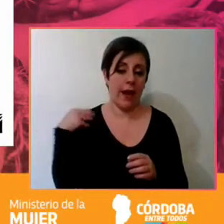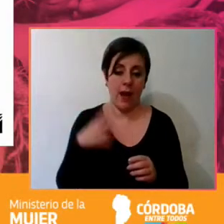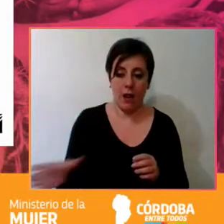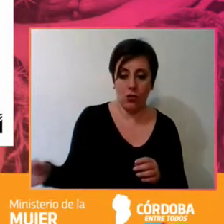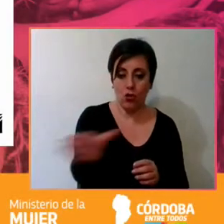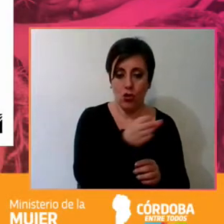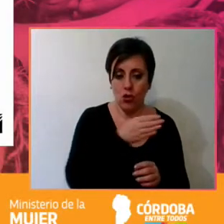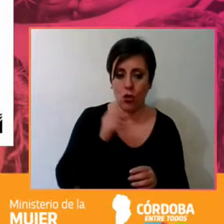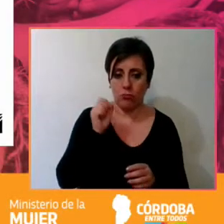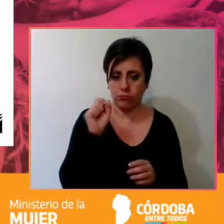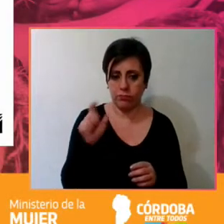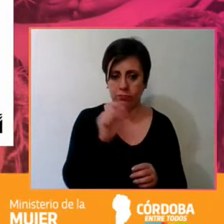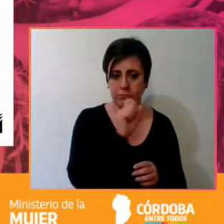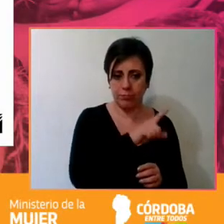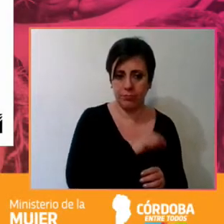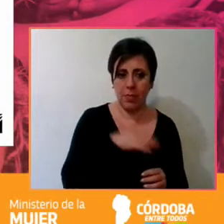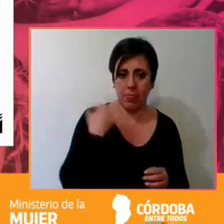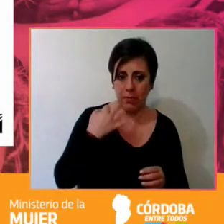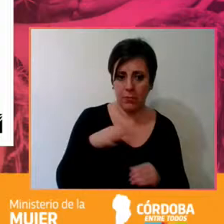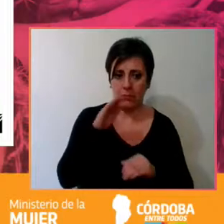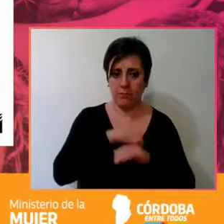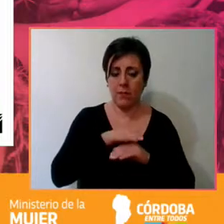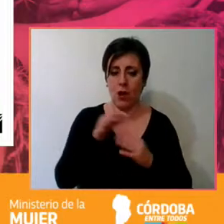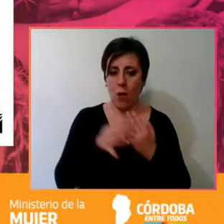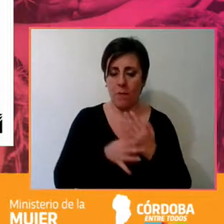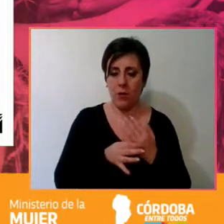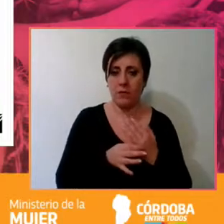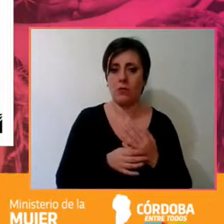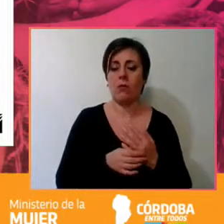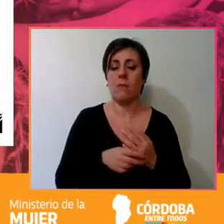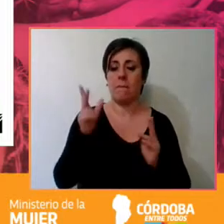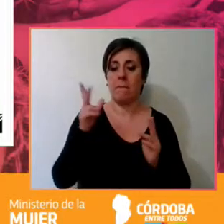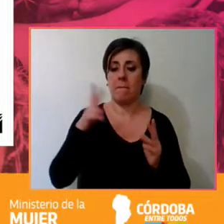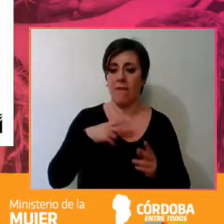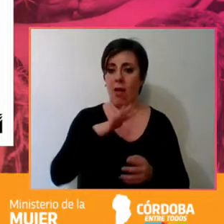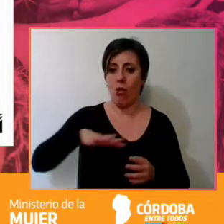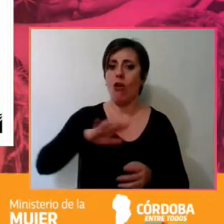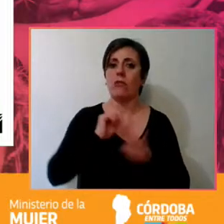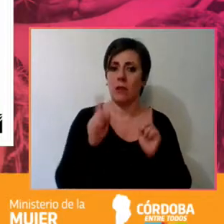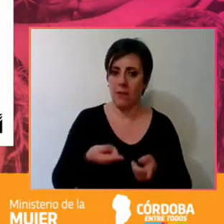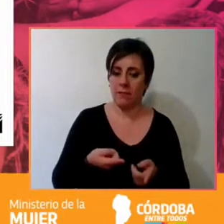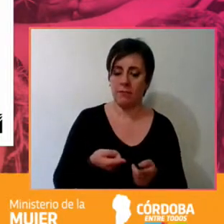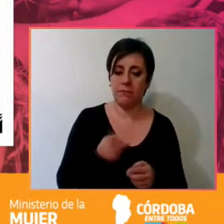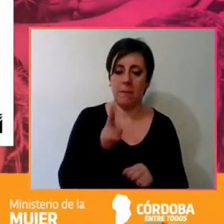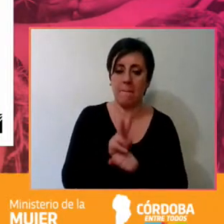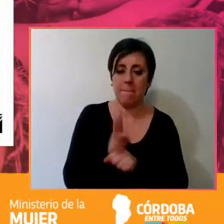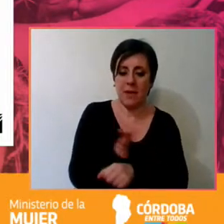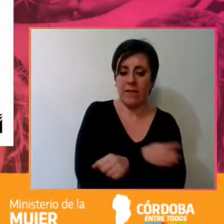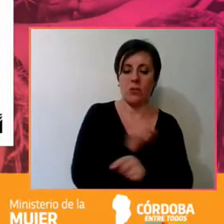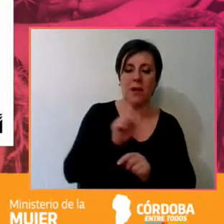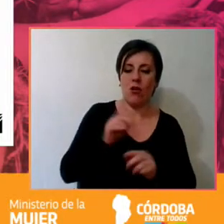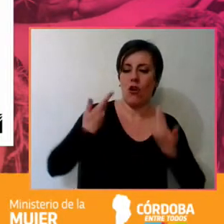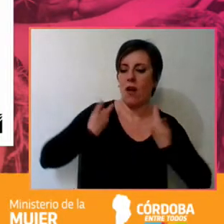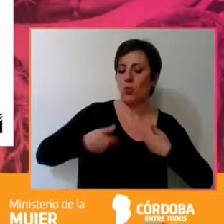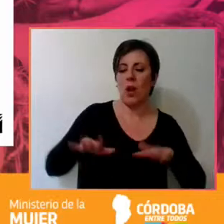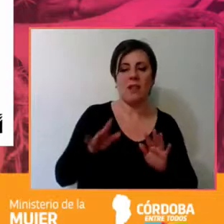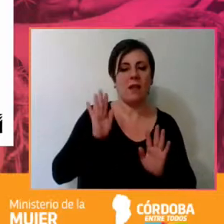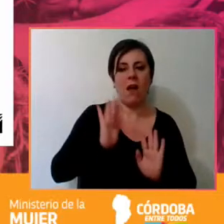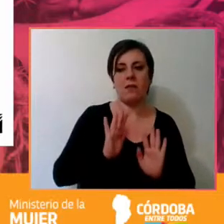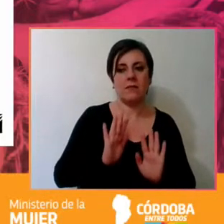rol fundamental. También el sector privado, en desarrollar medidas de prevención, para no naturalizar más